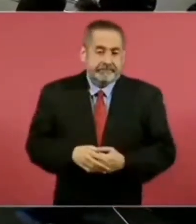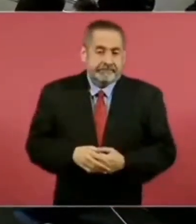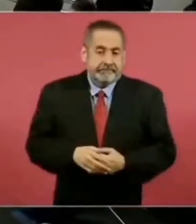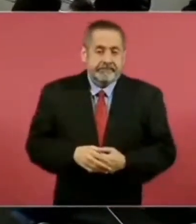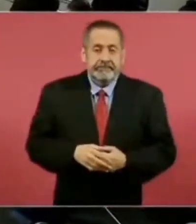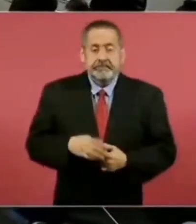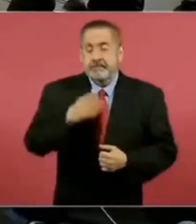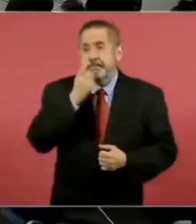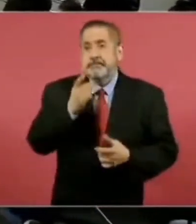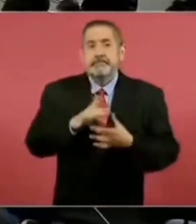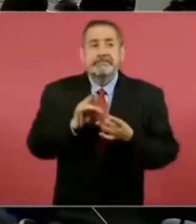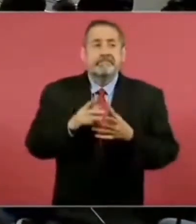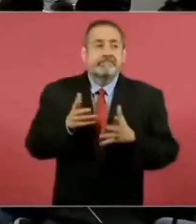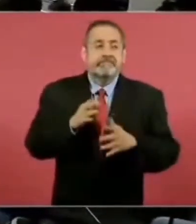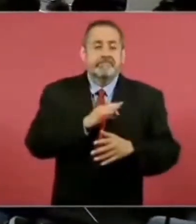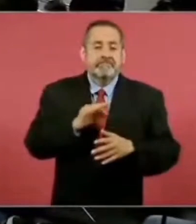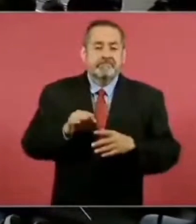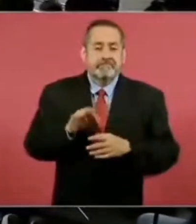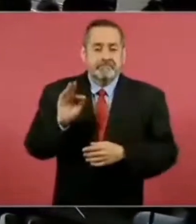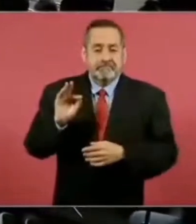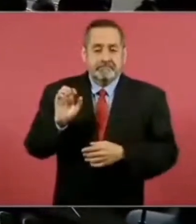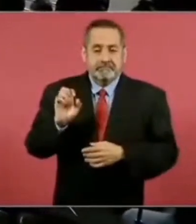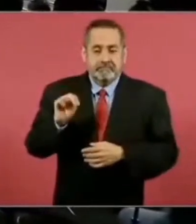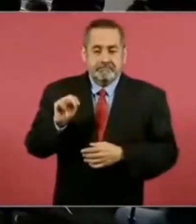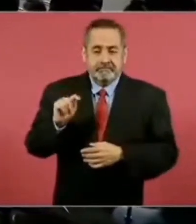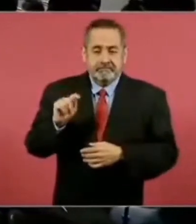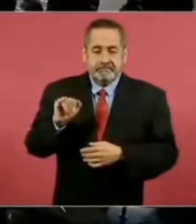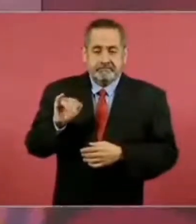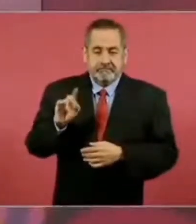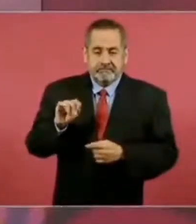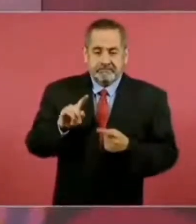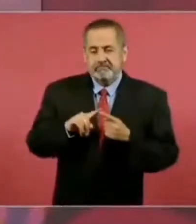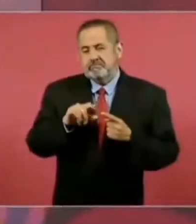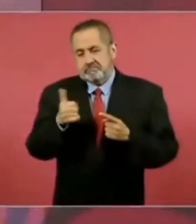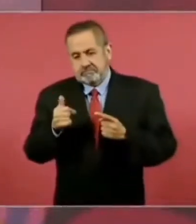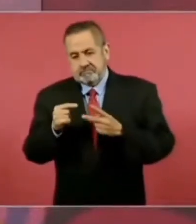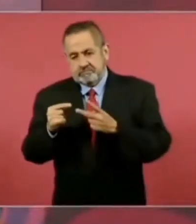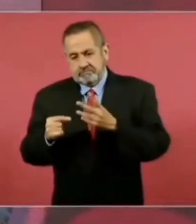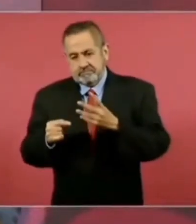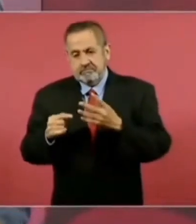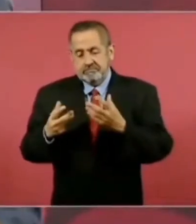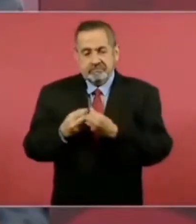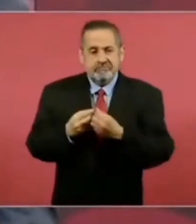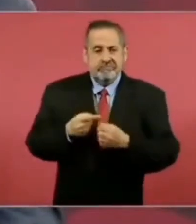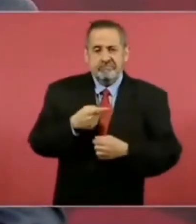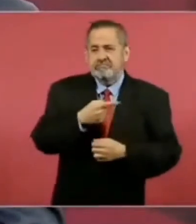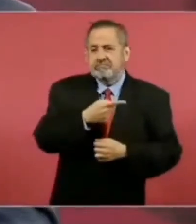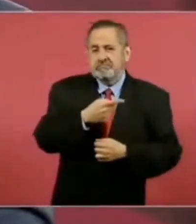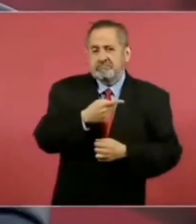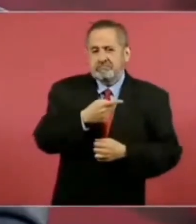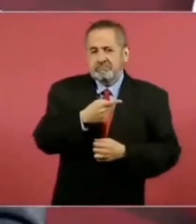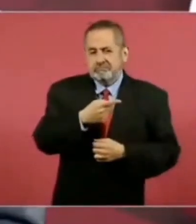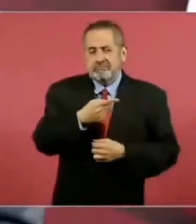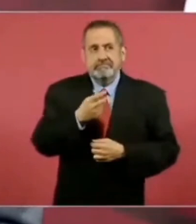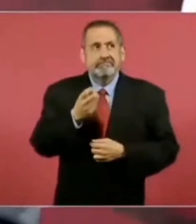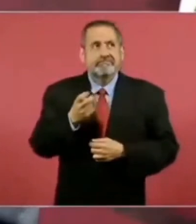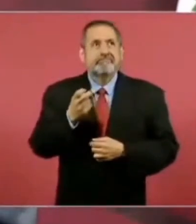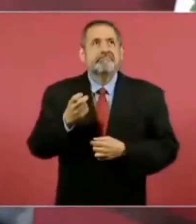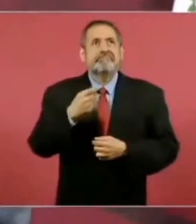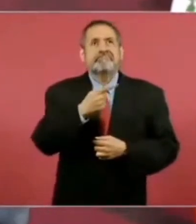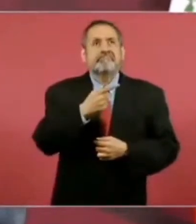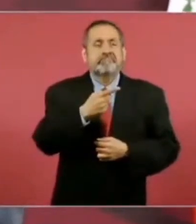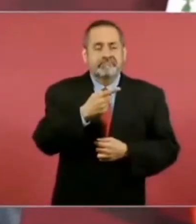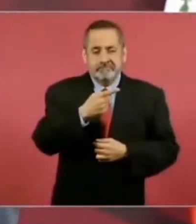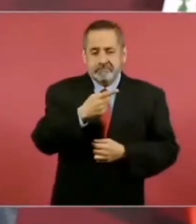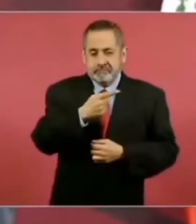hablando que de fentanilo y de otras sustancias químicas, o por eso,